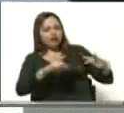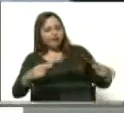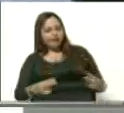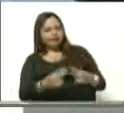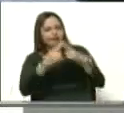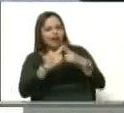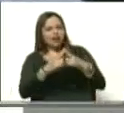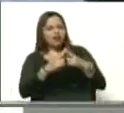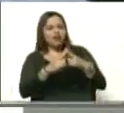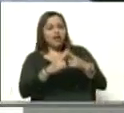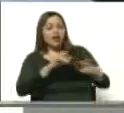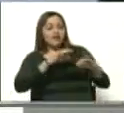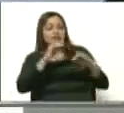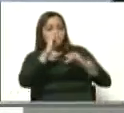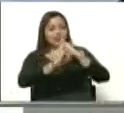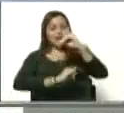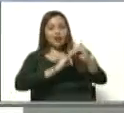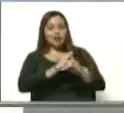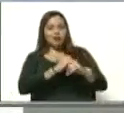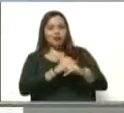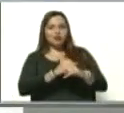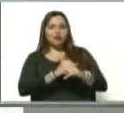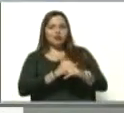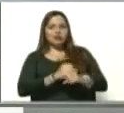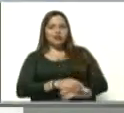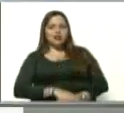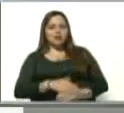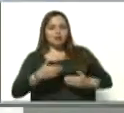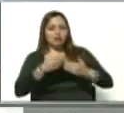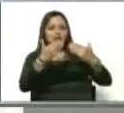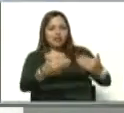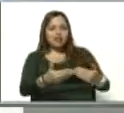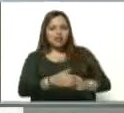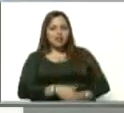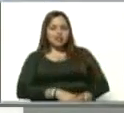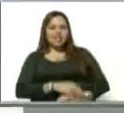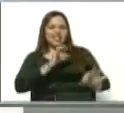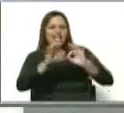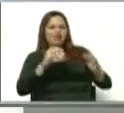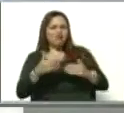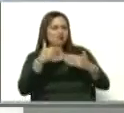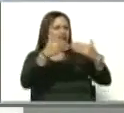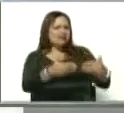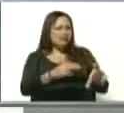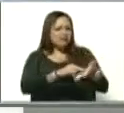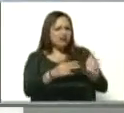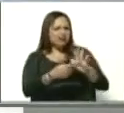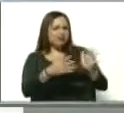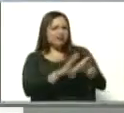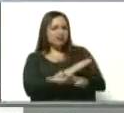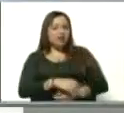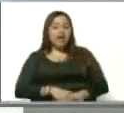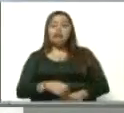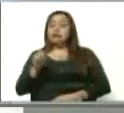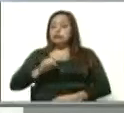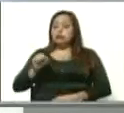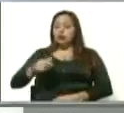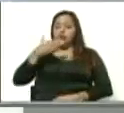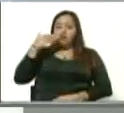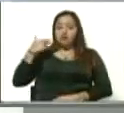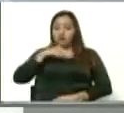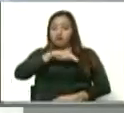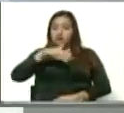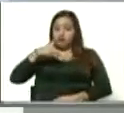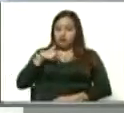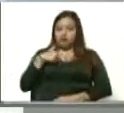Teatro Progresista? Y además se le añade el tema de teatro progresista, ¿no? Bueno, es que es un orgullo para nosotros,